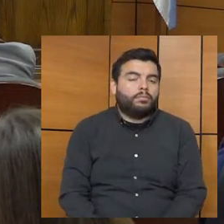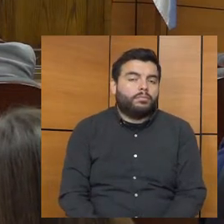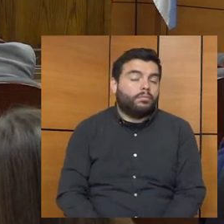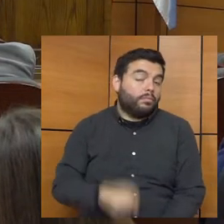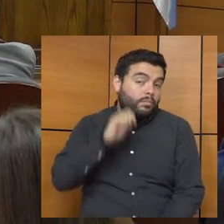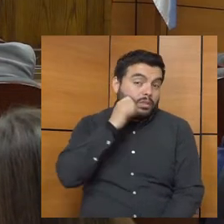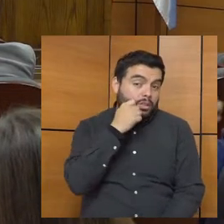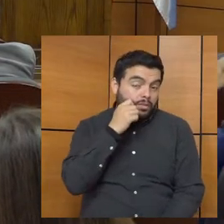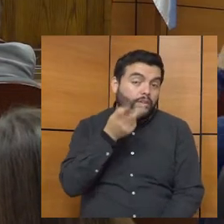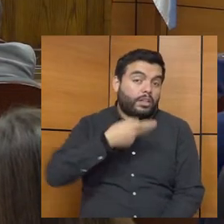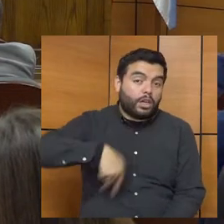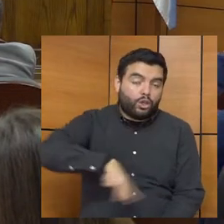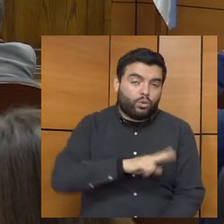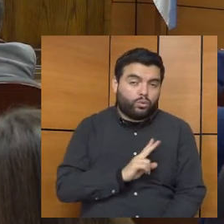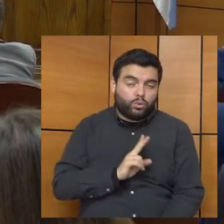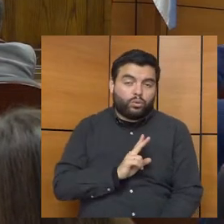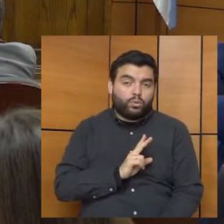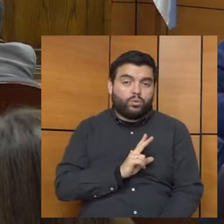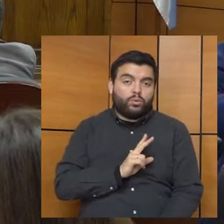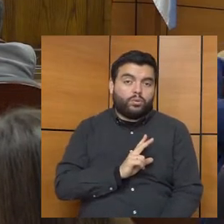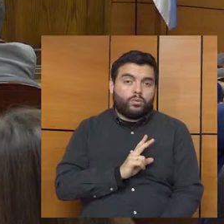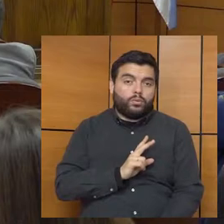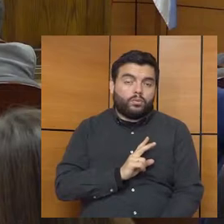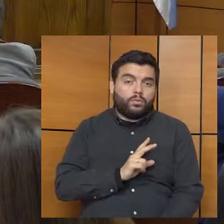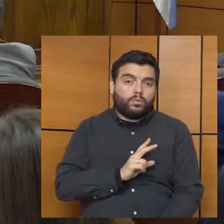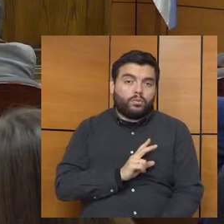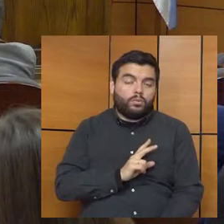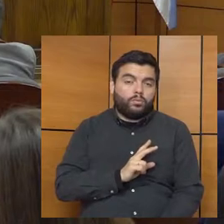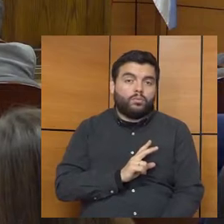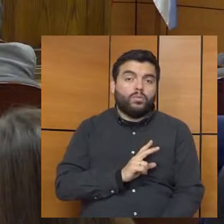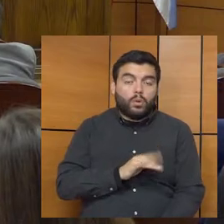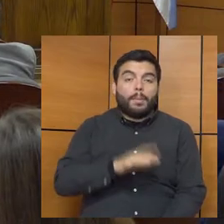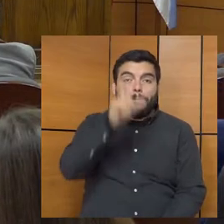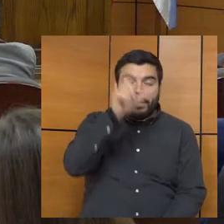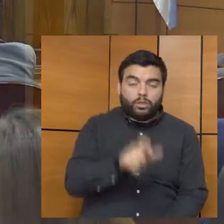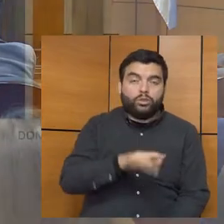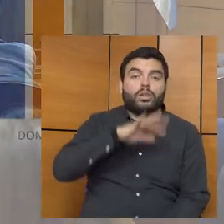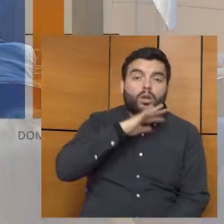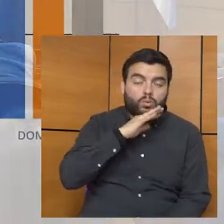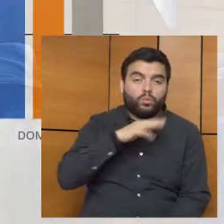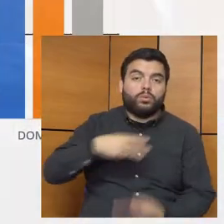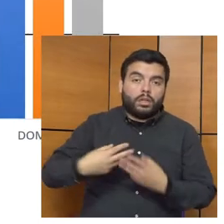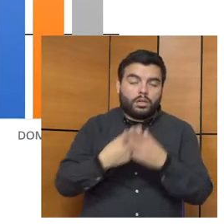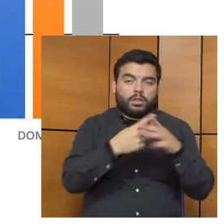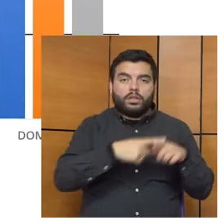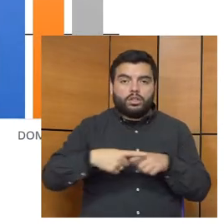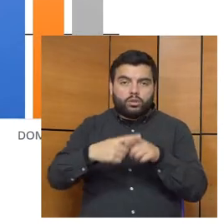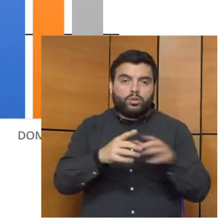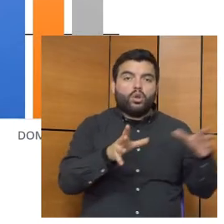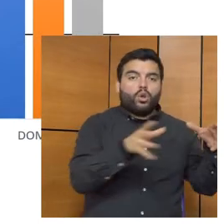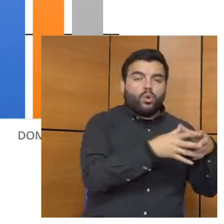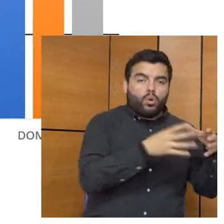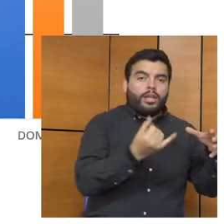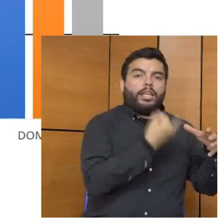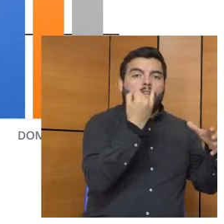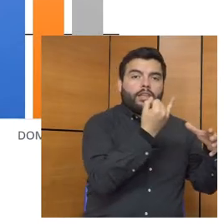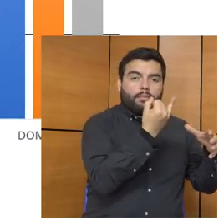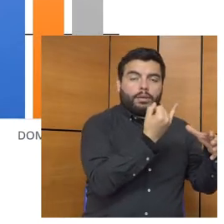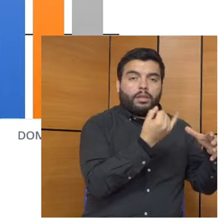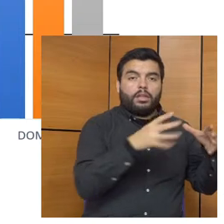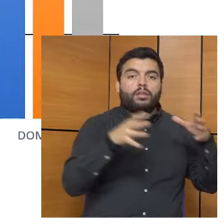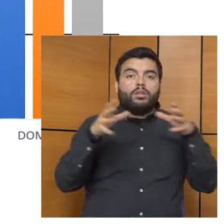Significa que nosotros tenemos un conjunto de usuarios de redes sociales, aquí está los 3 grupos, los independientes, o sea,